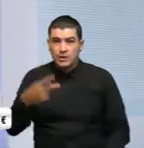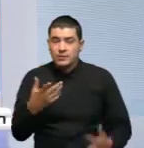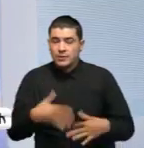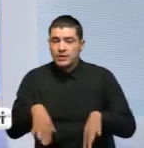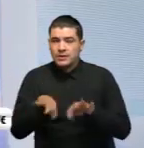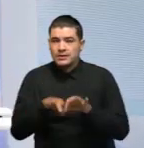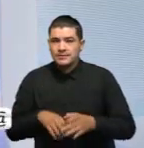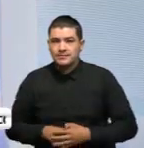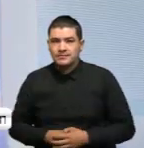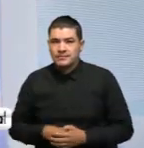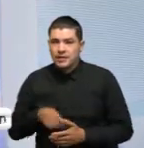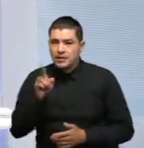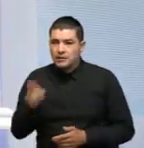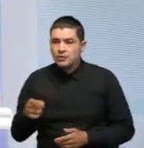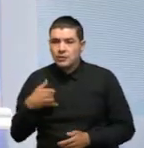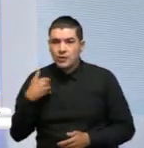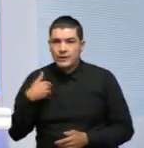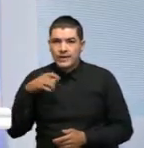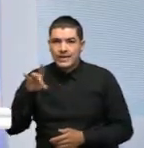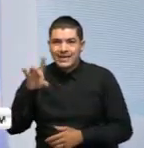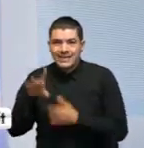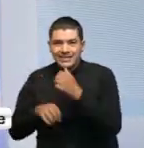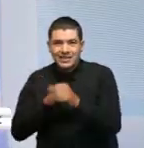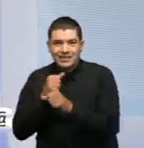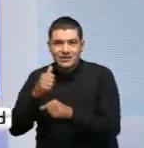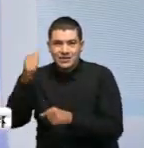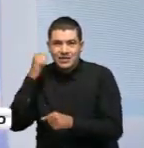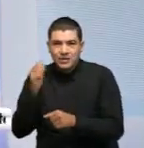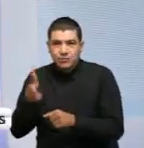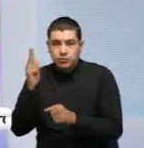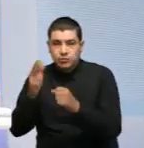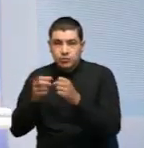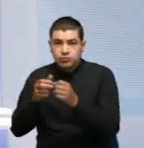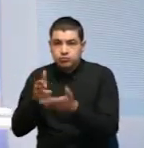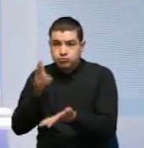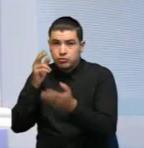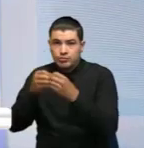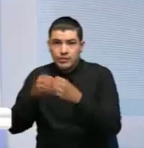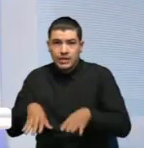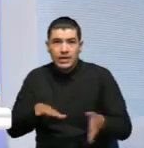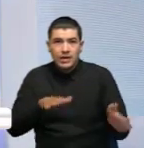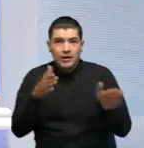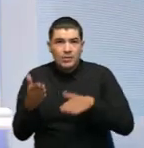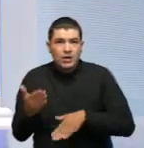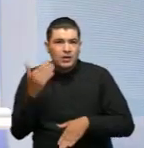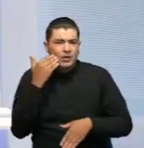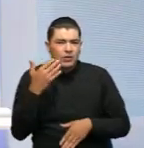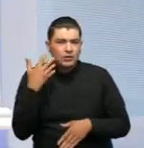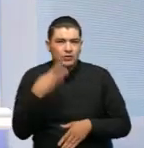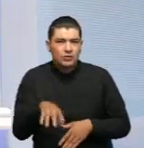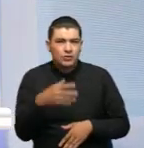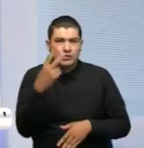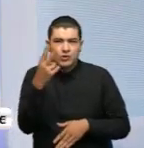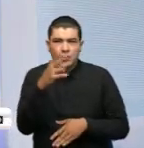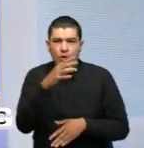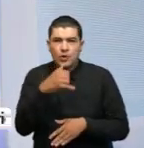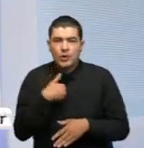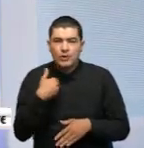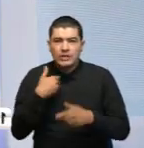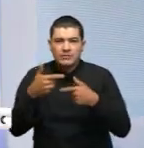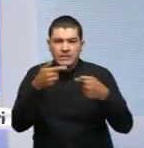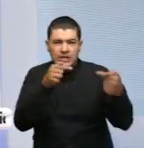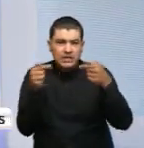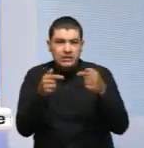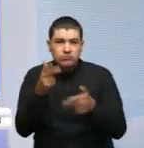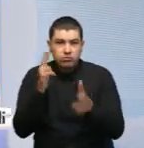De otra parte, una menor de 15 años de edad fue asesinada ayer por una bala perdida. La muerte se presentó cuando dos sujetos sostenían una riña y la